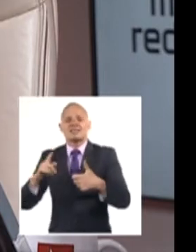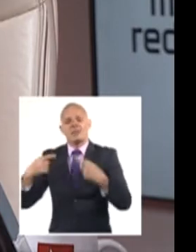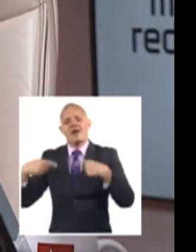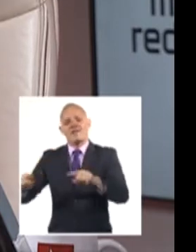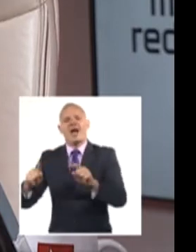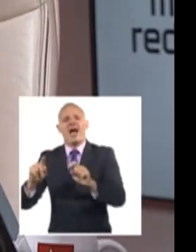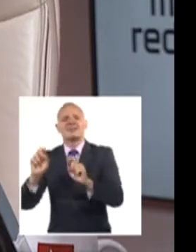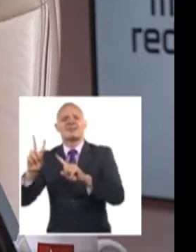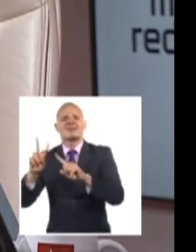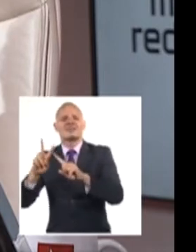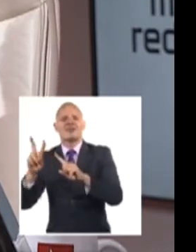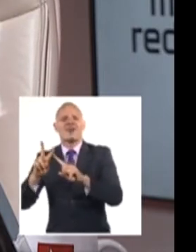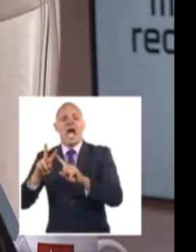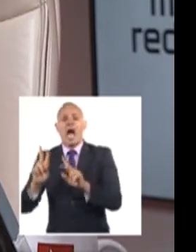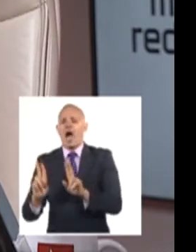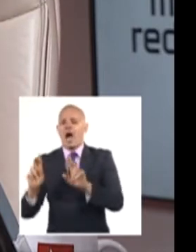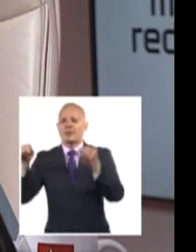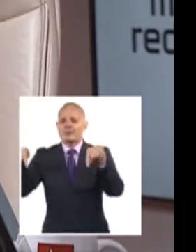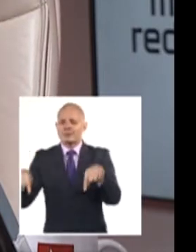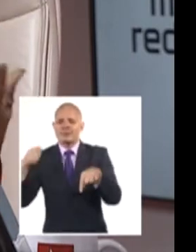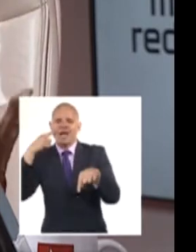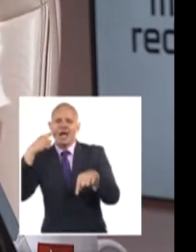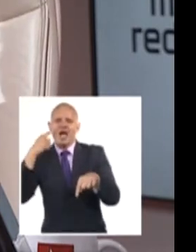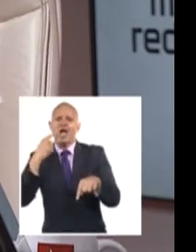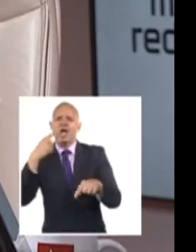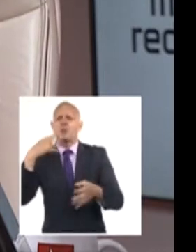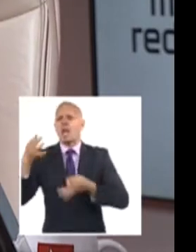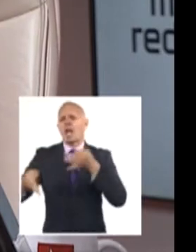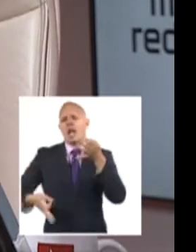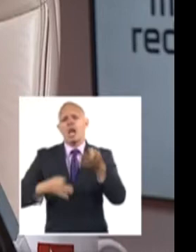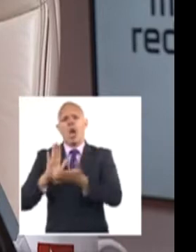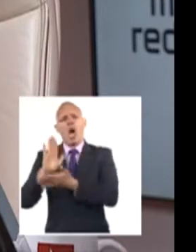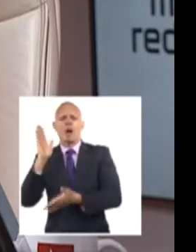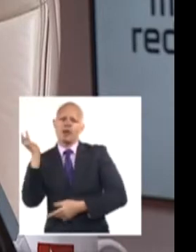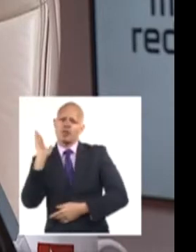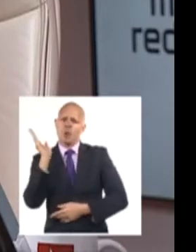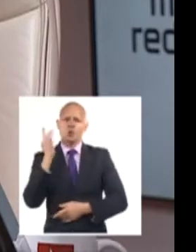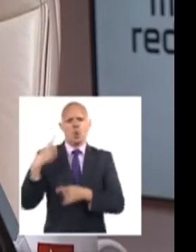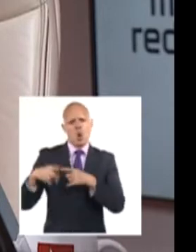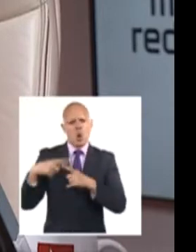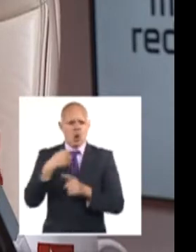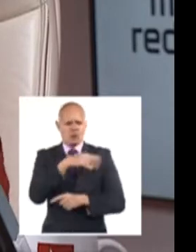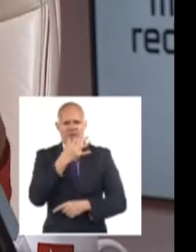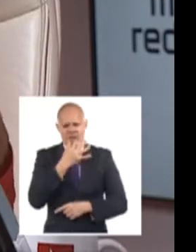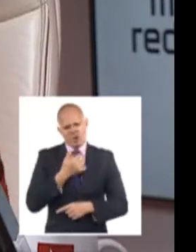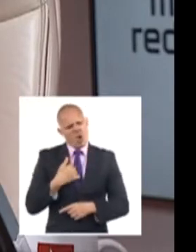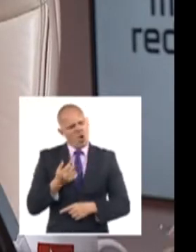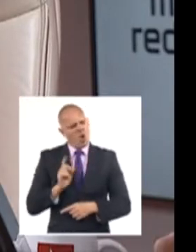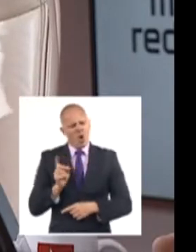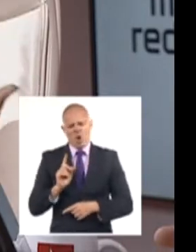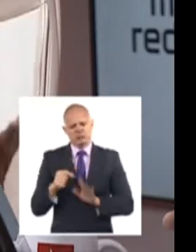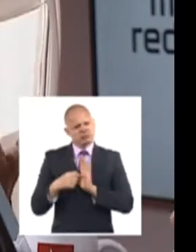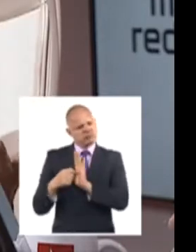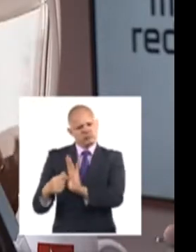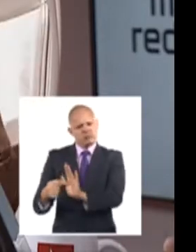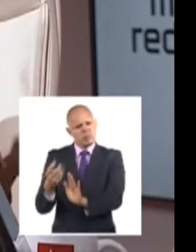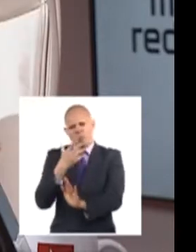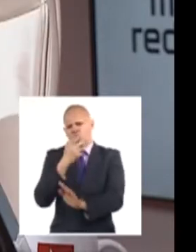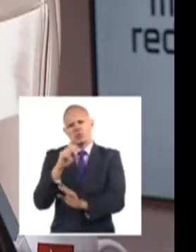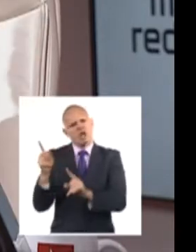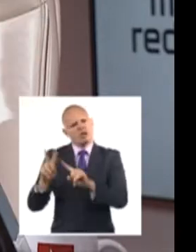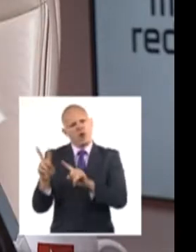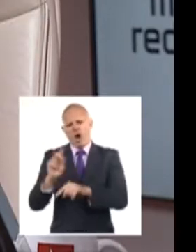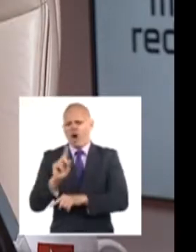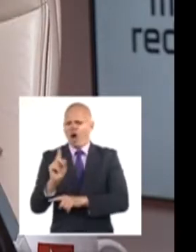que quede un hombre sincero que es un hombre franco están también características que apuntan a la simpatía